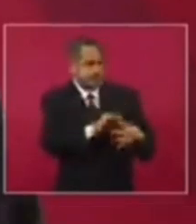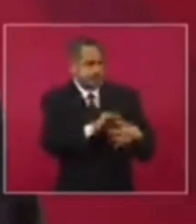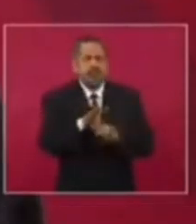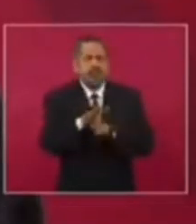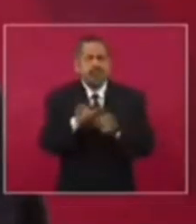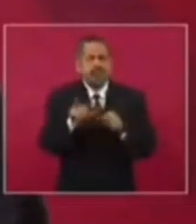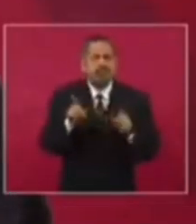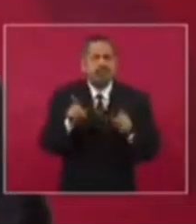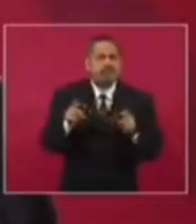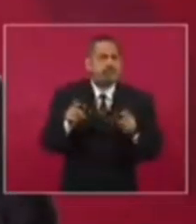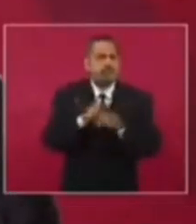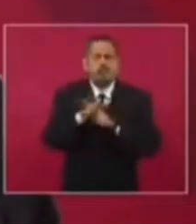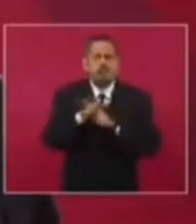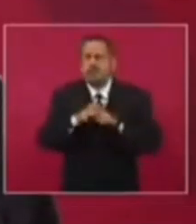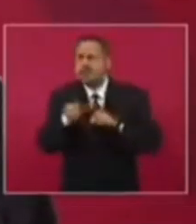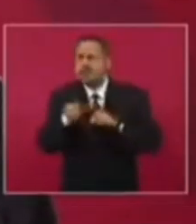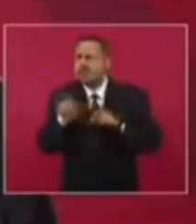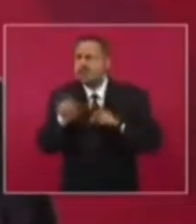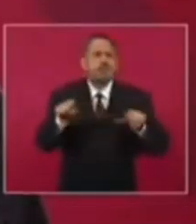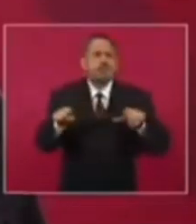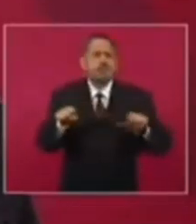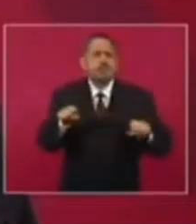estamos.